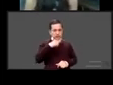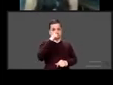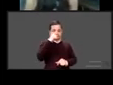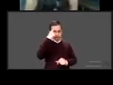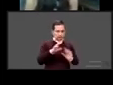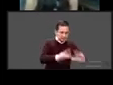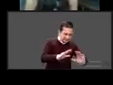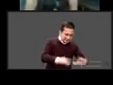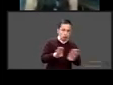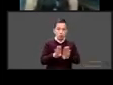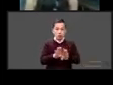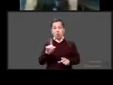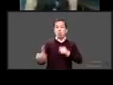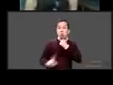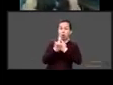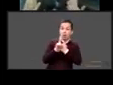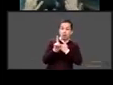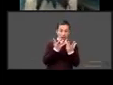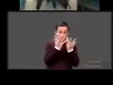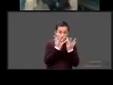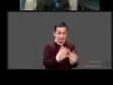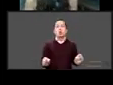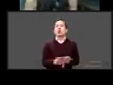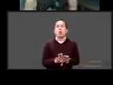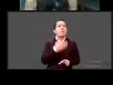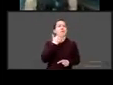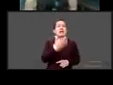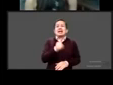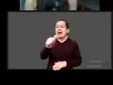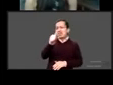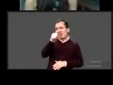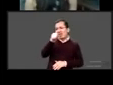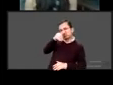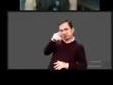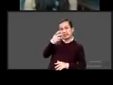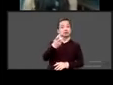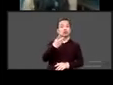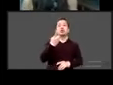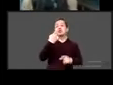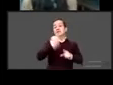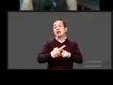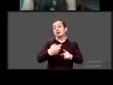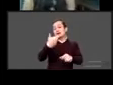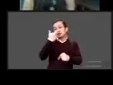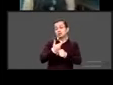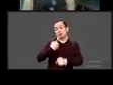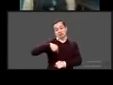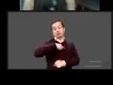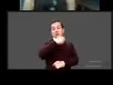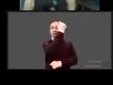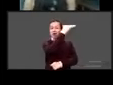parte de la experiencia, del trabajo que las personas adultas tenemos que hacer. Y por ejemplo, hay algunos tips que